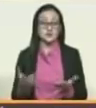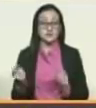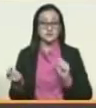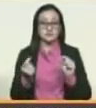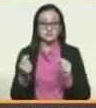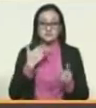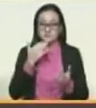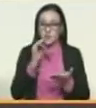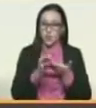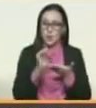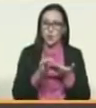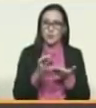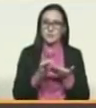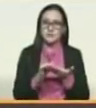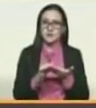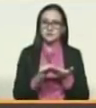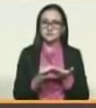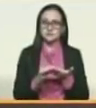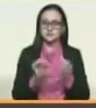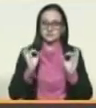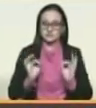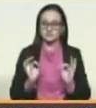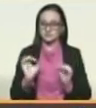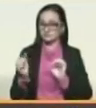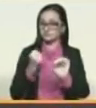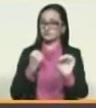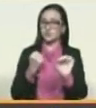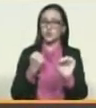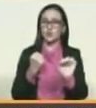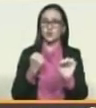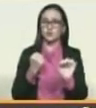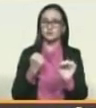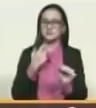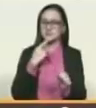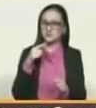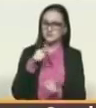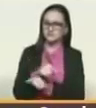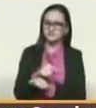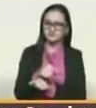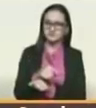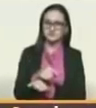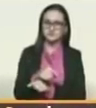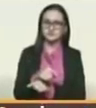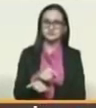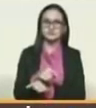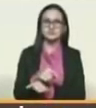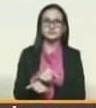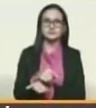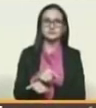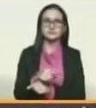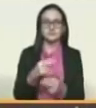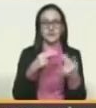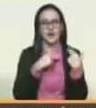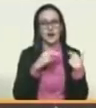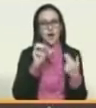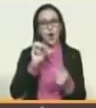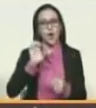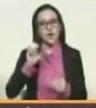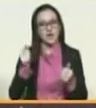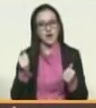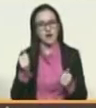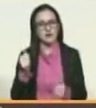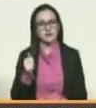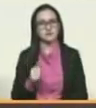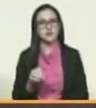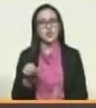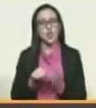algún documento más formal, ¿no?, en rechazo a las declaraciones del encargado de negocios de los Estados Unidos de Norteamérica en